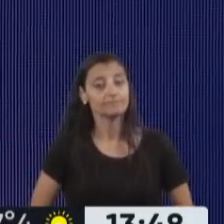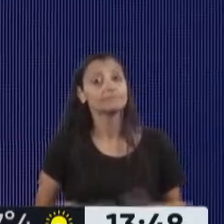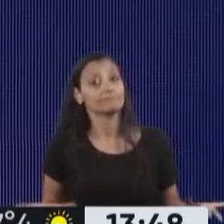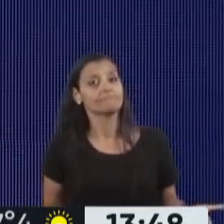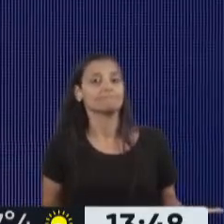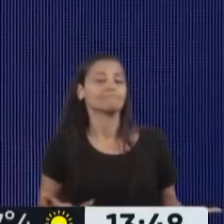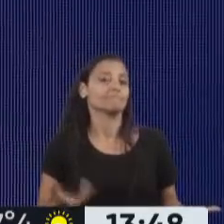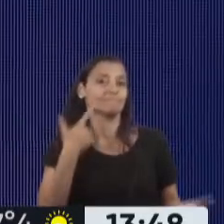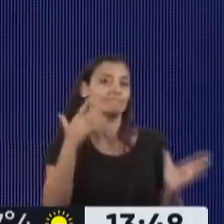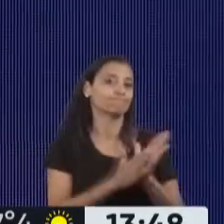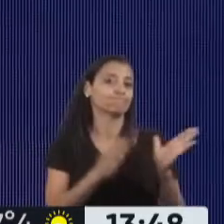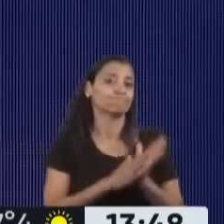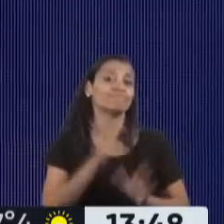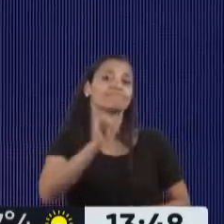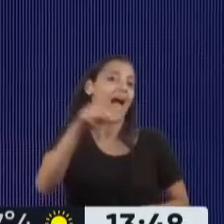Es ahora,